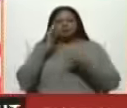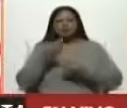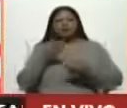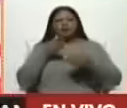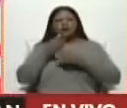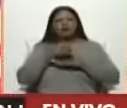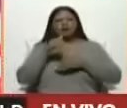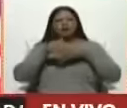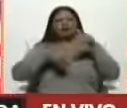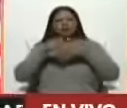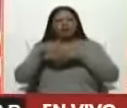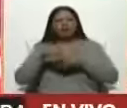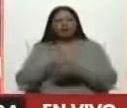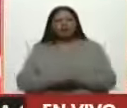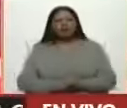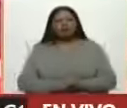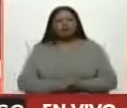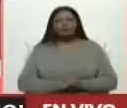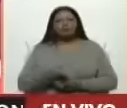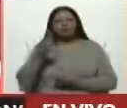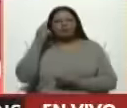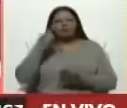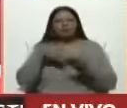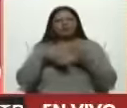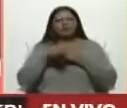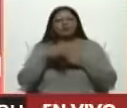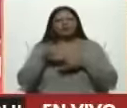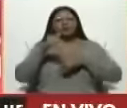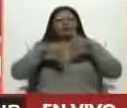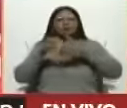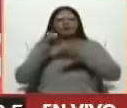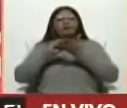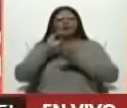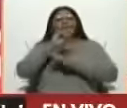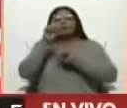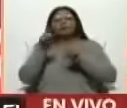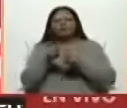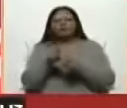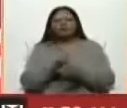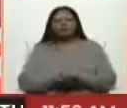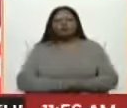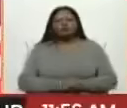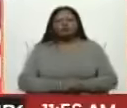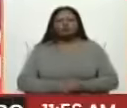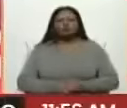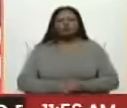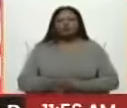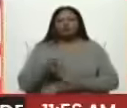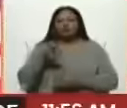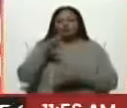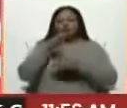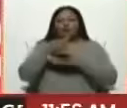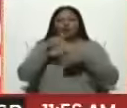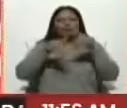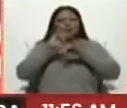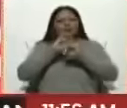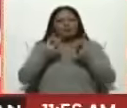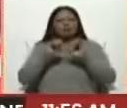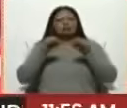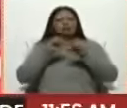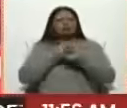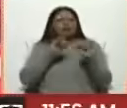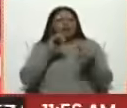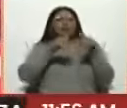votar. Y una vez que vaya a votar, volverle a preguntar. ¿Usted votó ya? Sí, ya